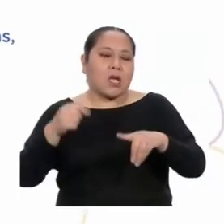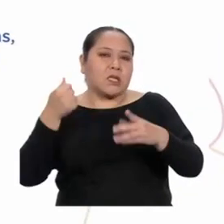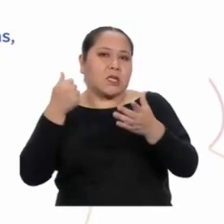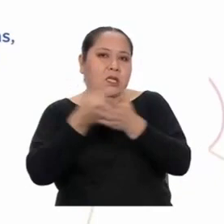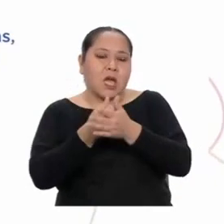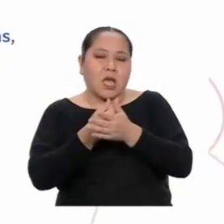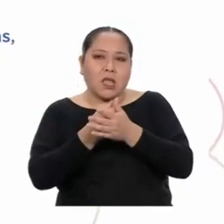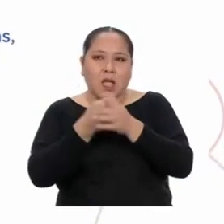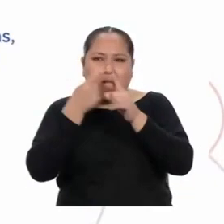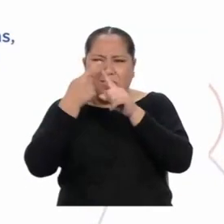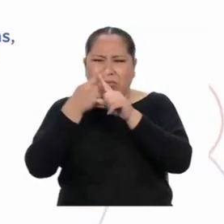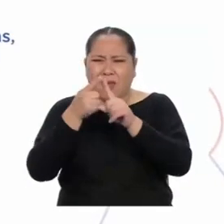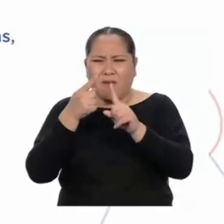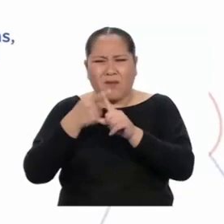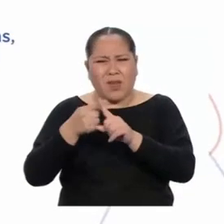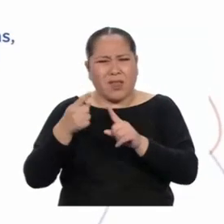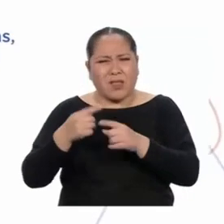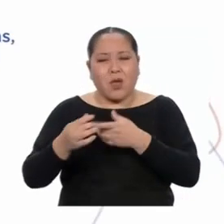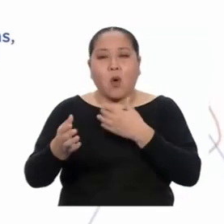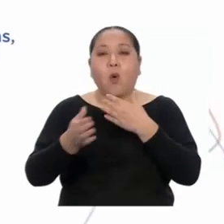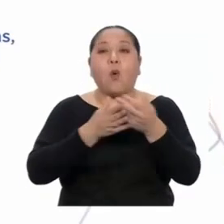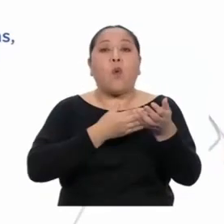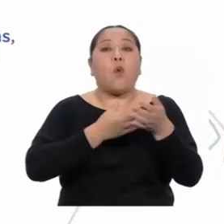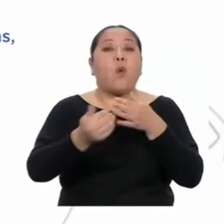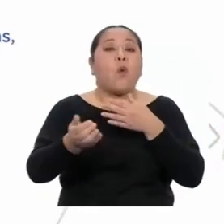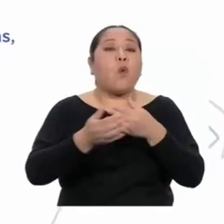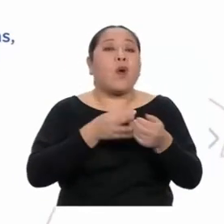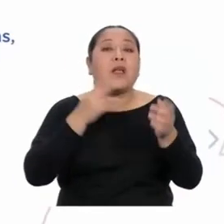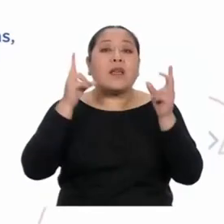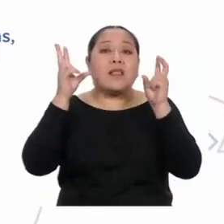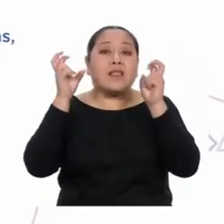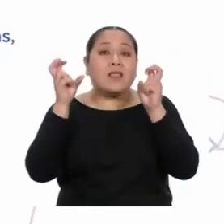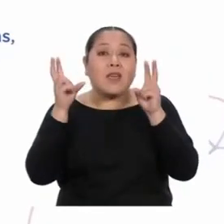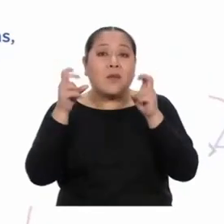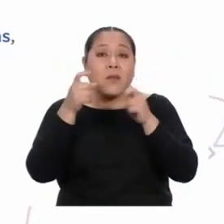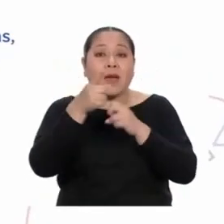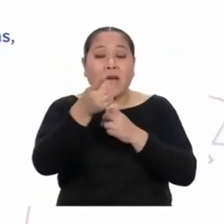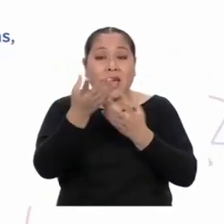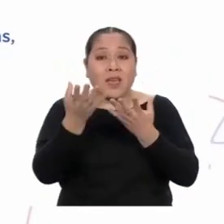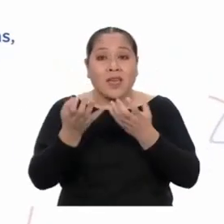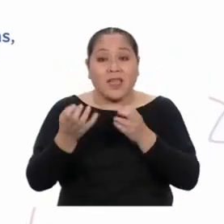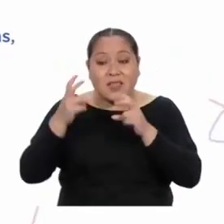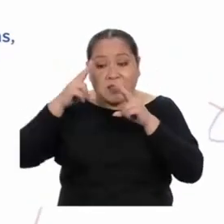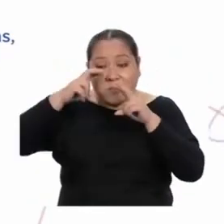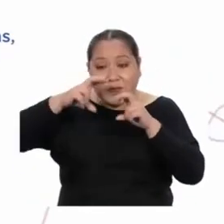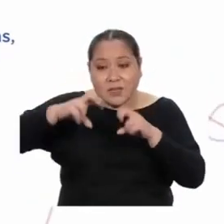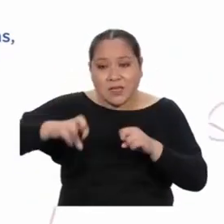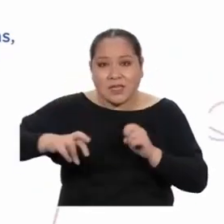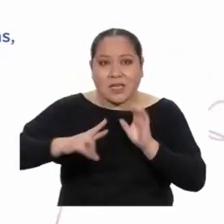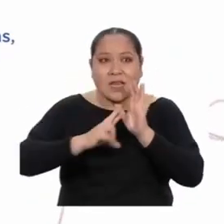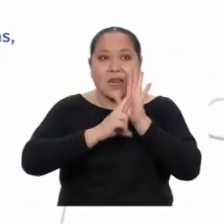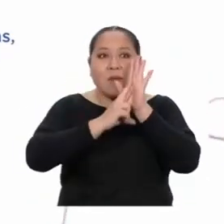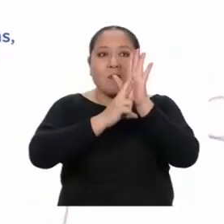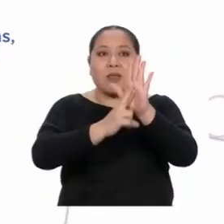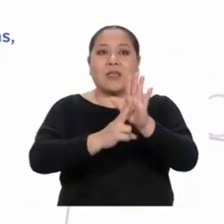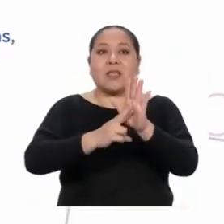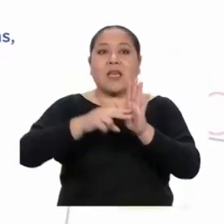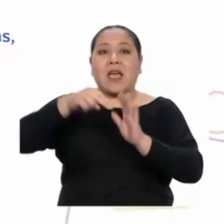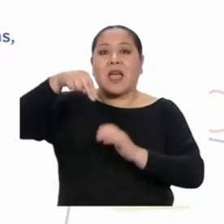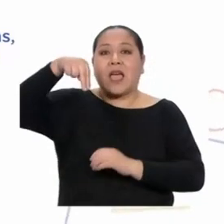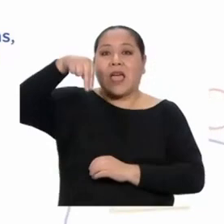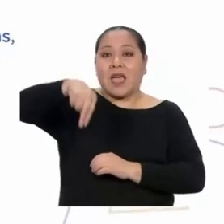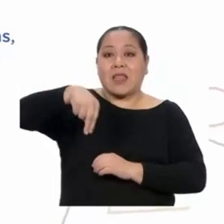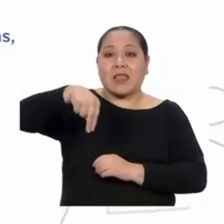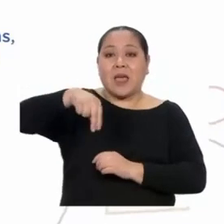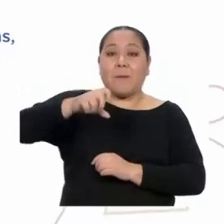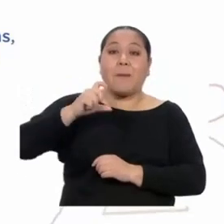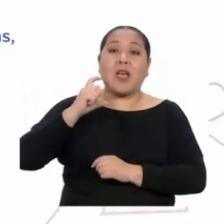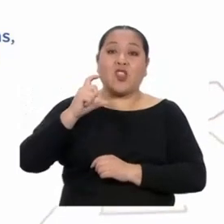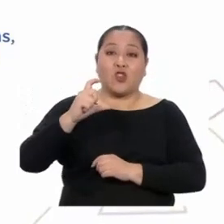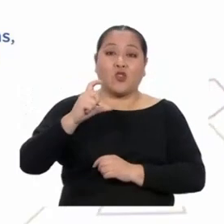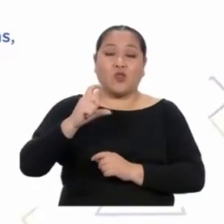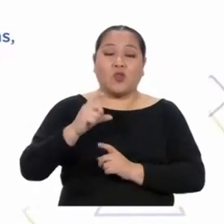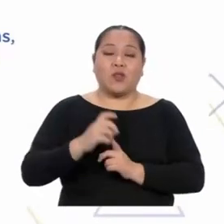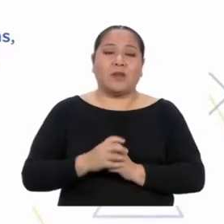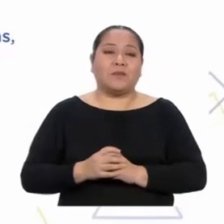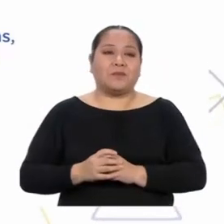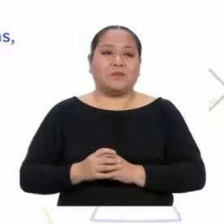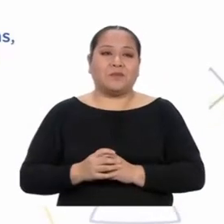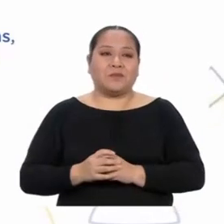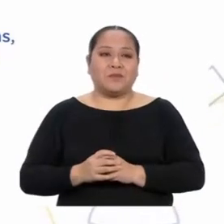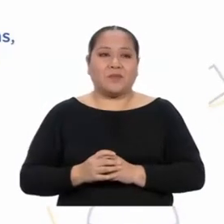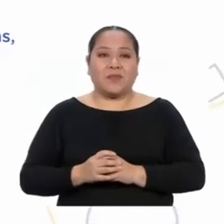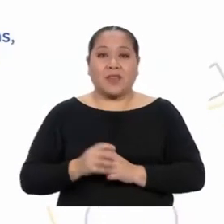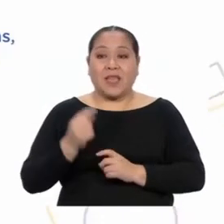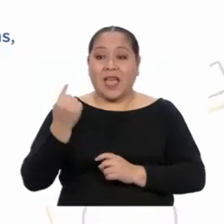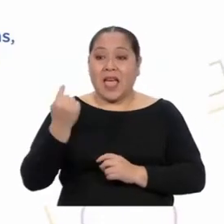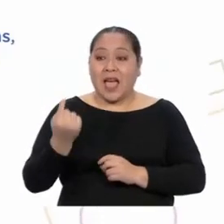fin, cualquier tema del que se quiere investigar, y se representa con la letra N mayúscula. Y a cada elemento